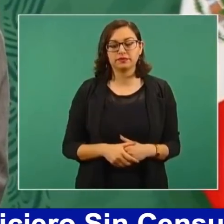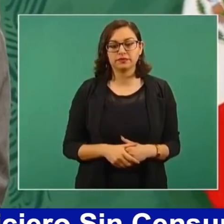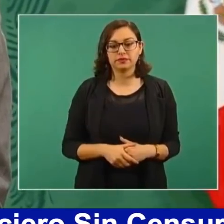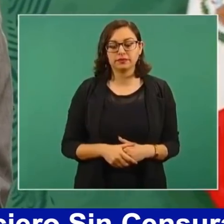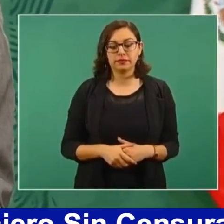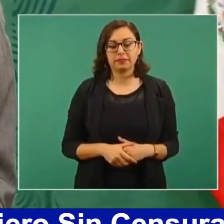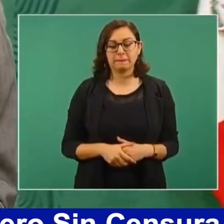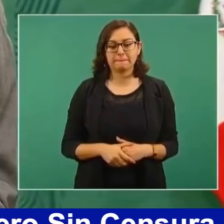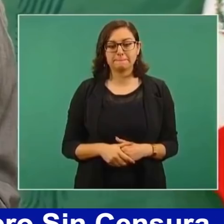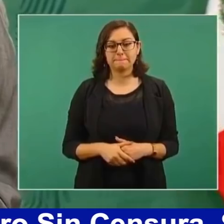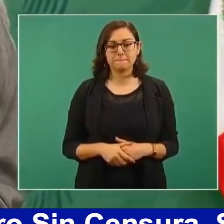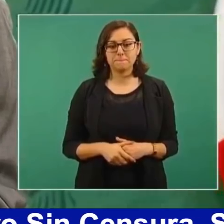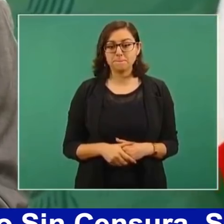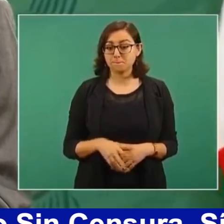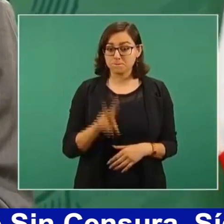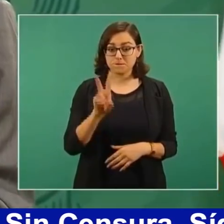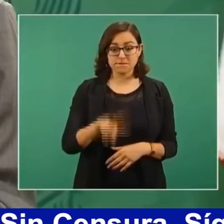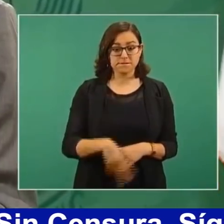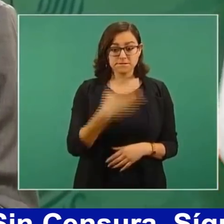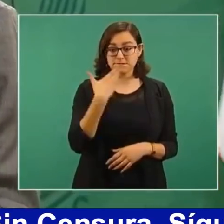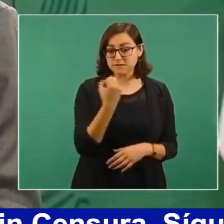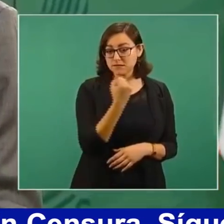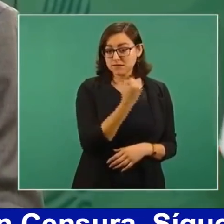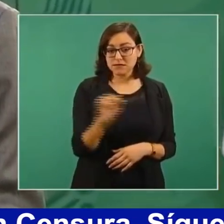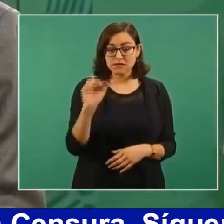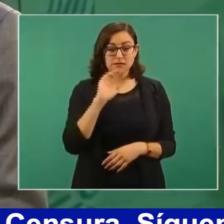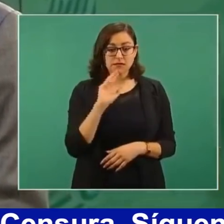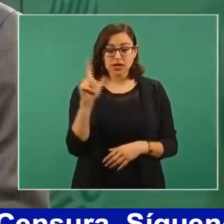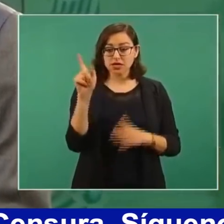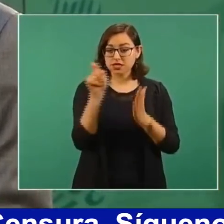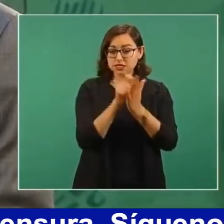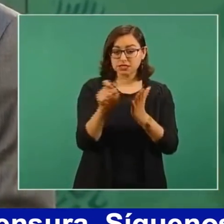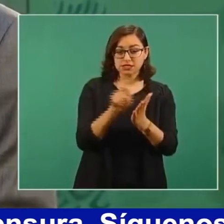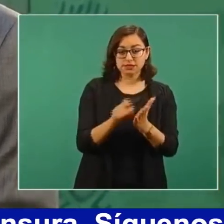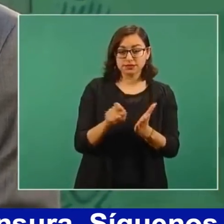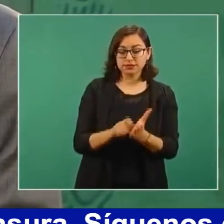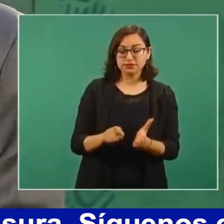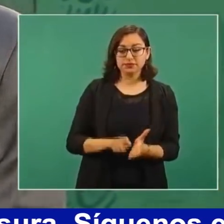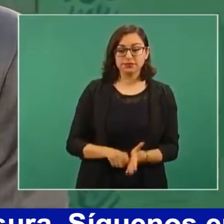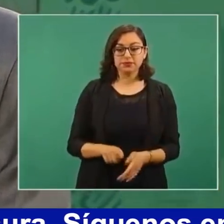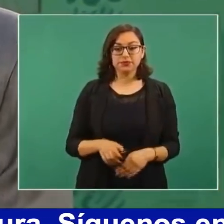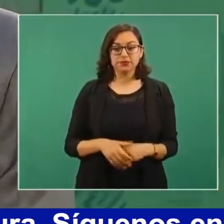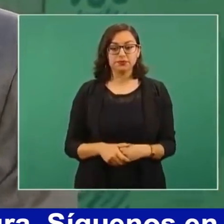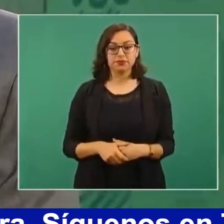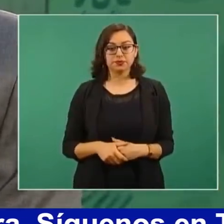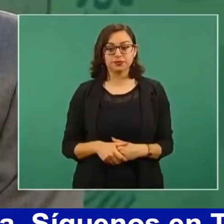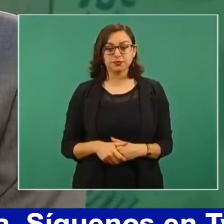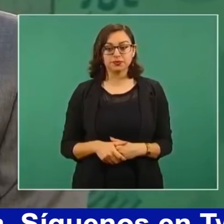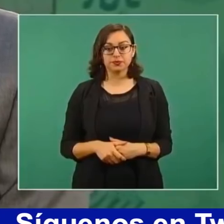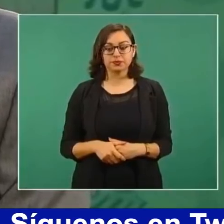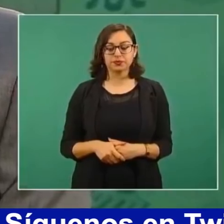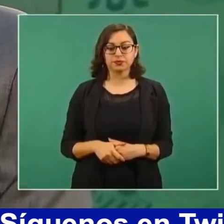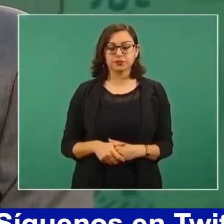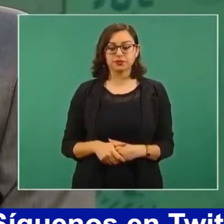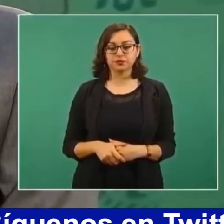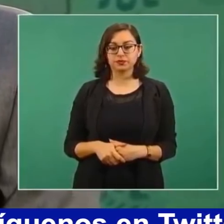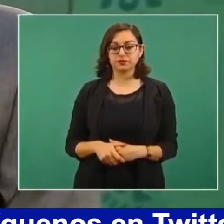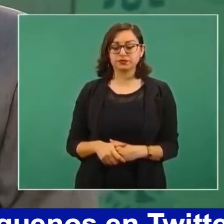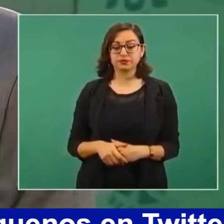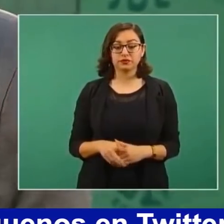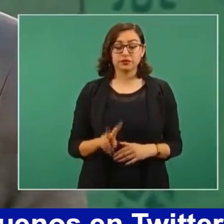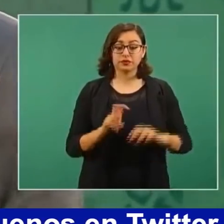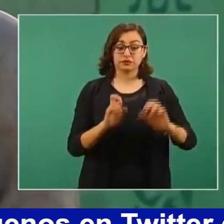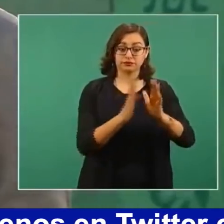el mejor escritor. En el caso de la literatura, pero